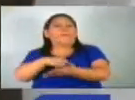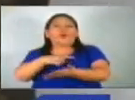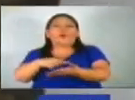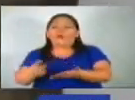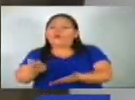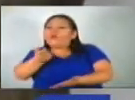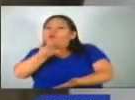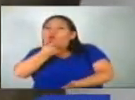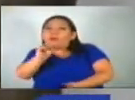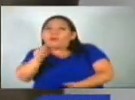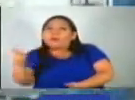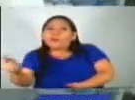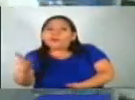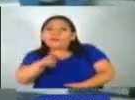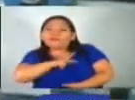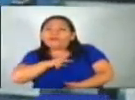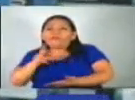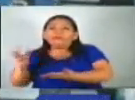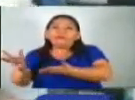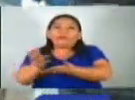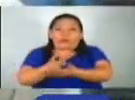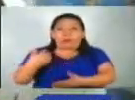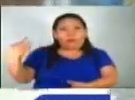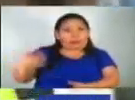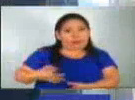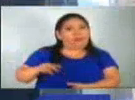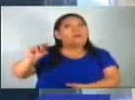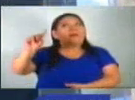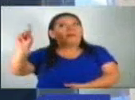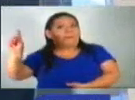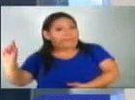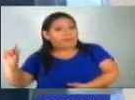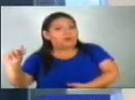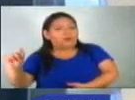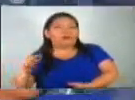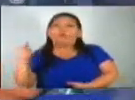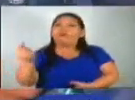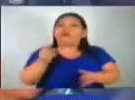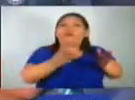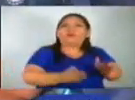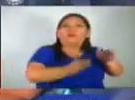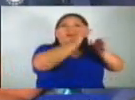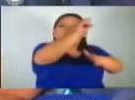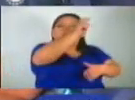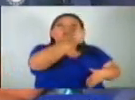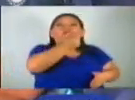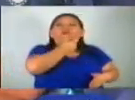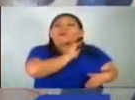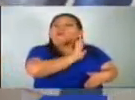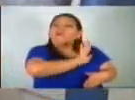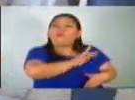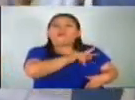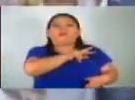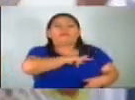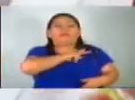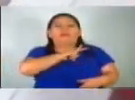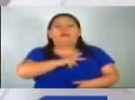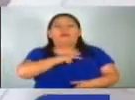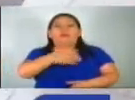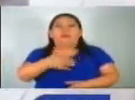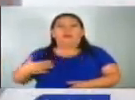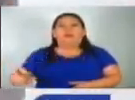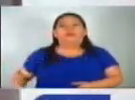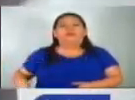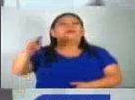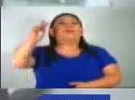usar datos de los consumidores sin autorización, permitiendo solo a las agencias de información recabar estos datos. El presidente de la